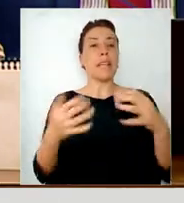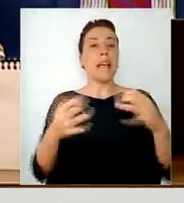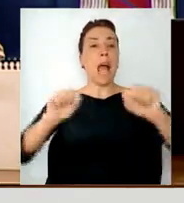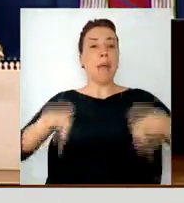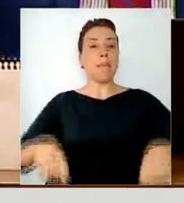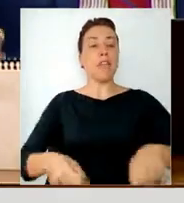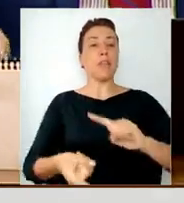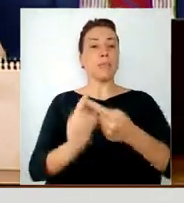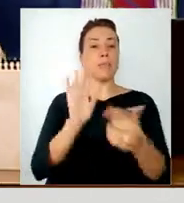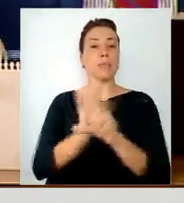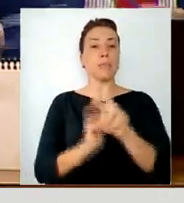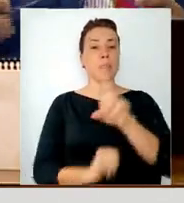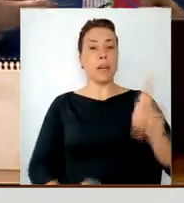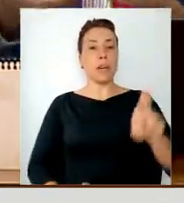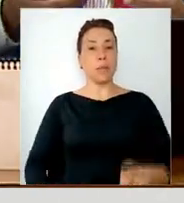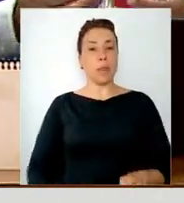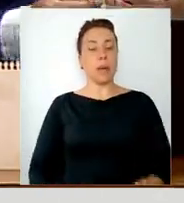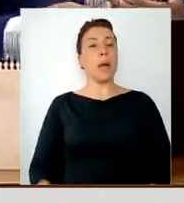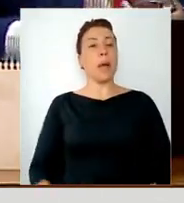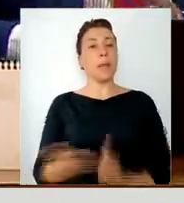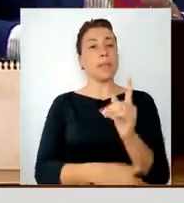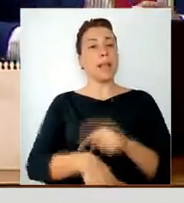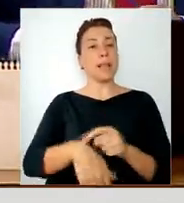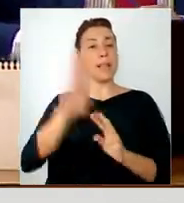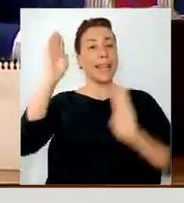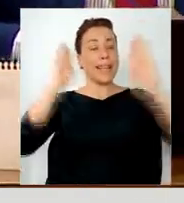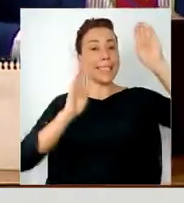entrando en tiempos de incidentes